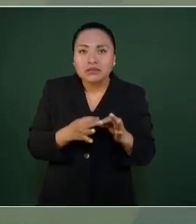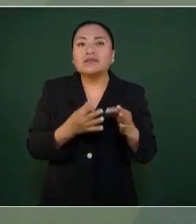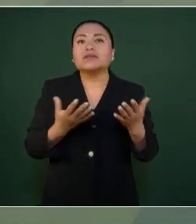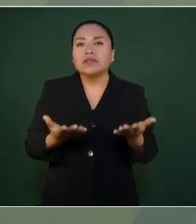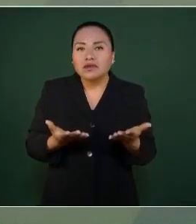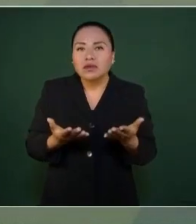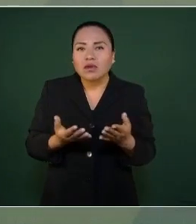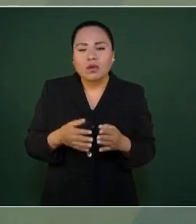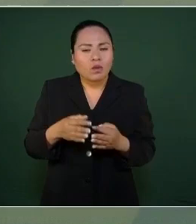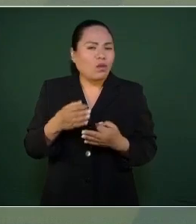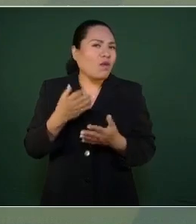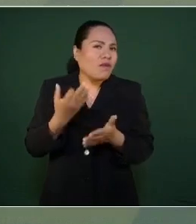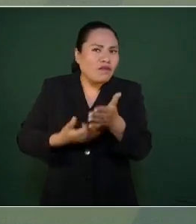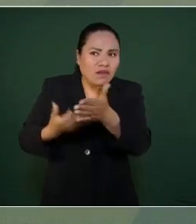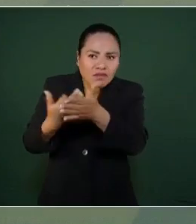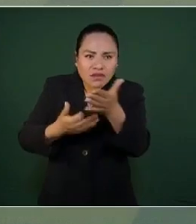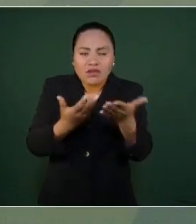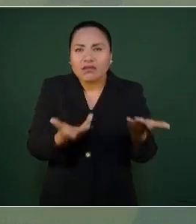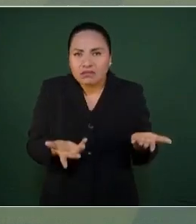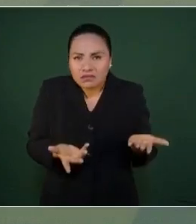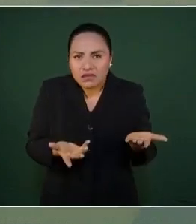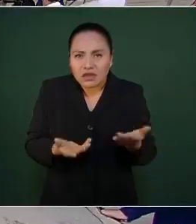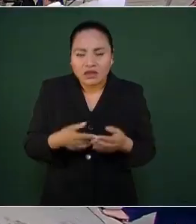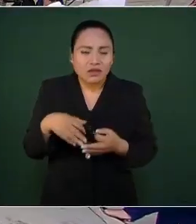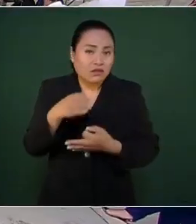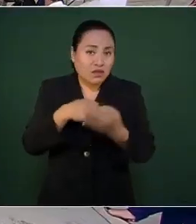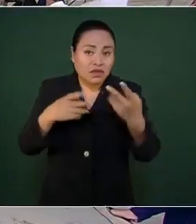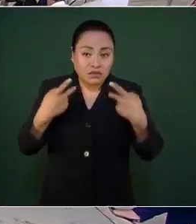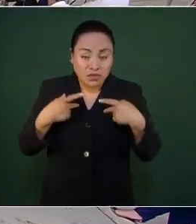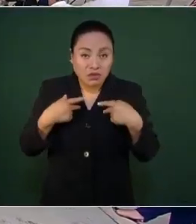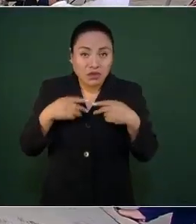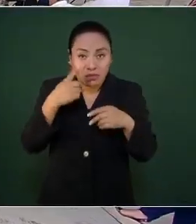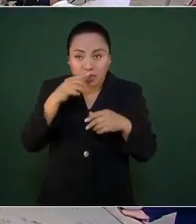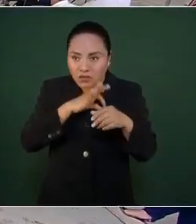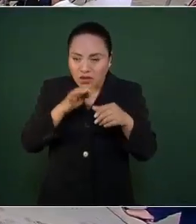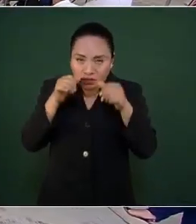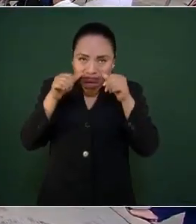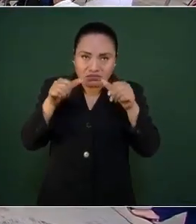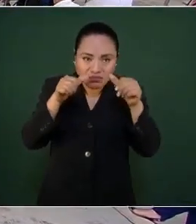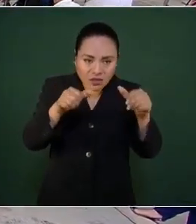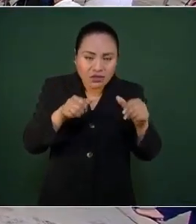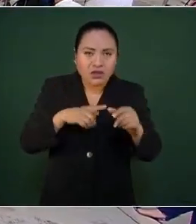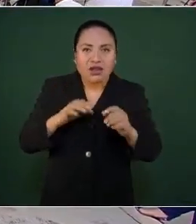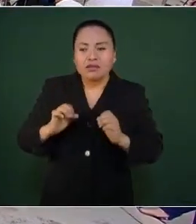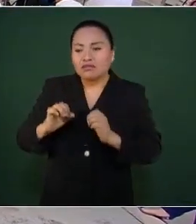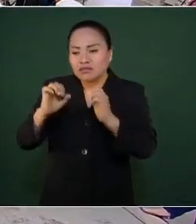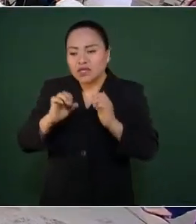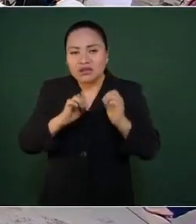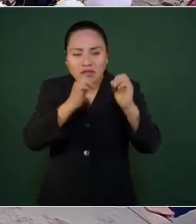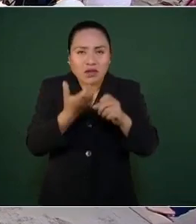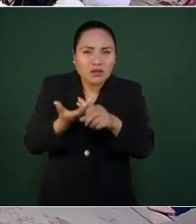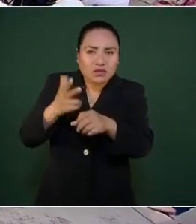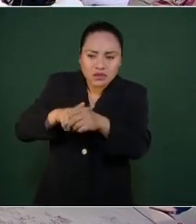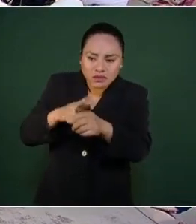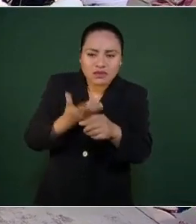cómo está la situación física de cada centro de salud, de cada